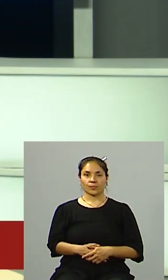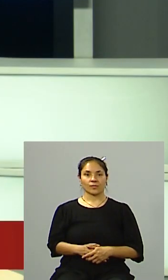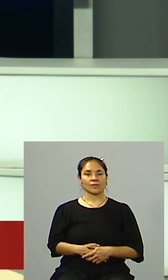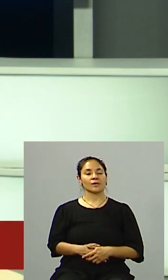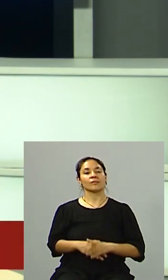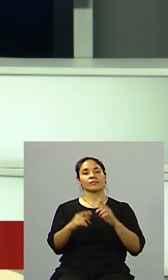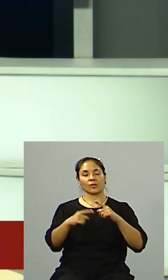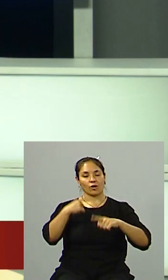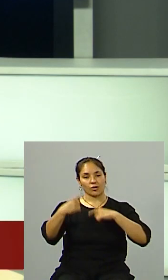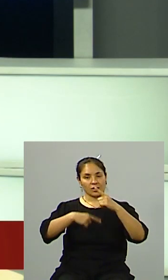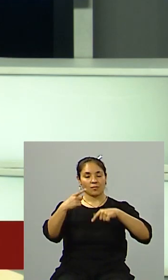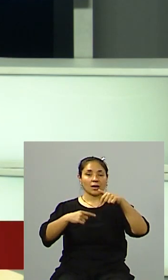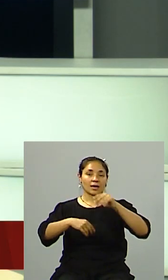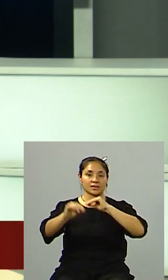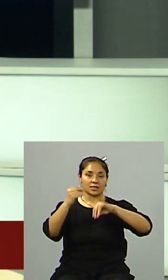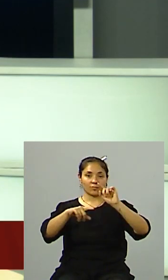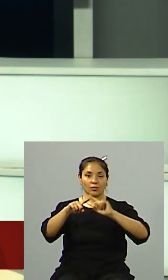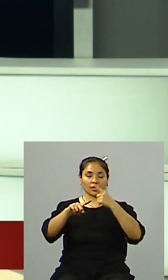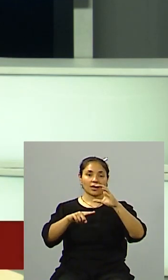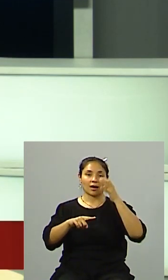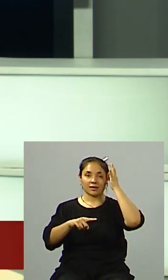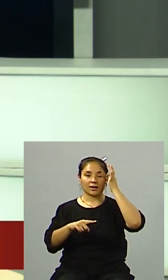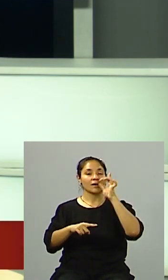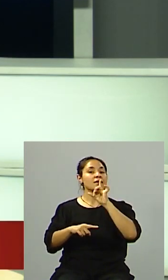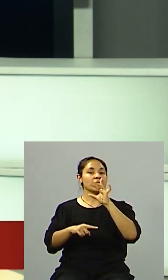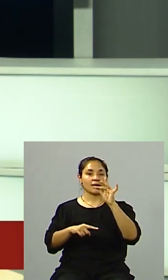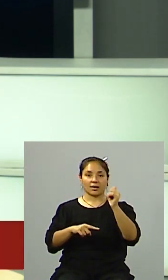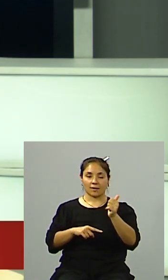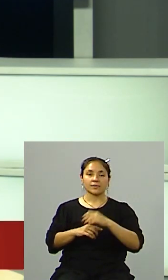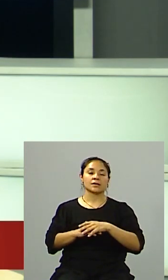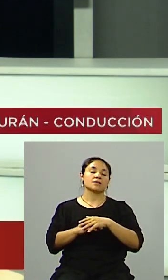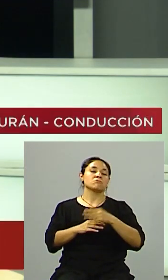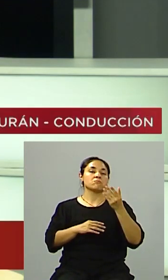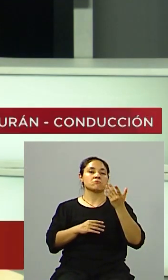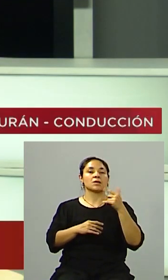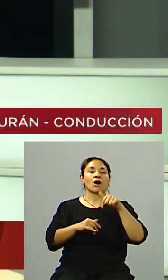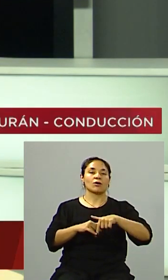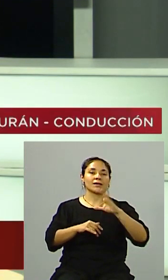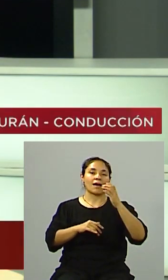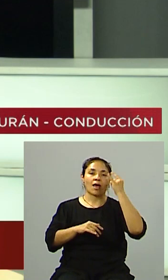Bueno, seguimos aquí en Chat Político en el 30 de la TDA. Estamos en Señal U. Recuerden que en